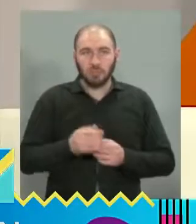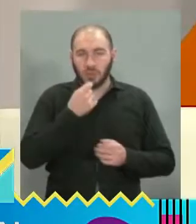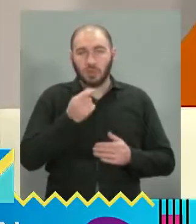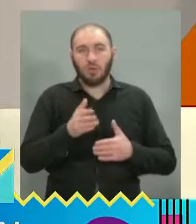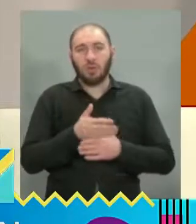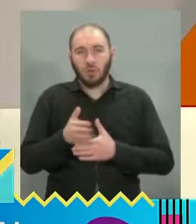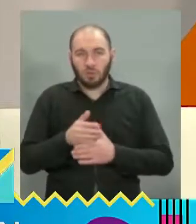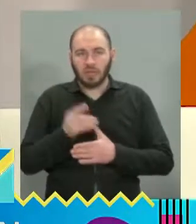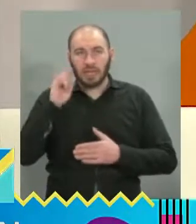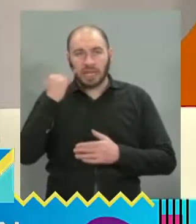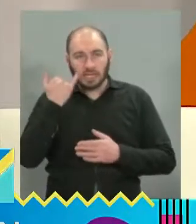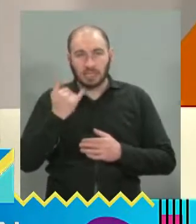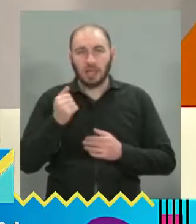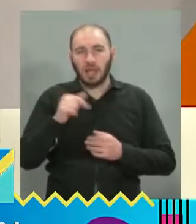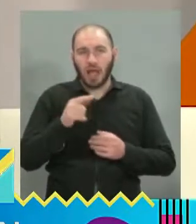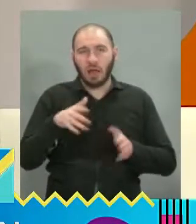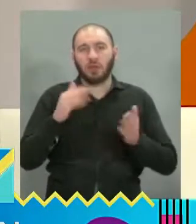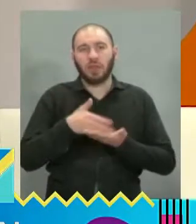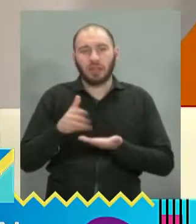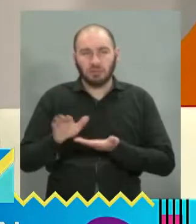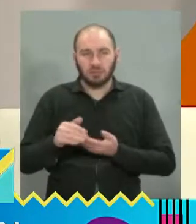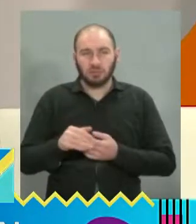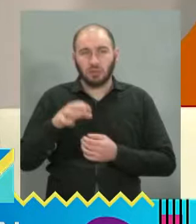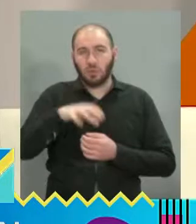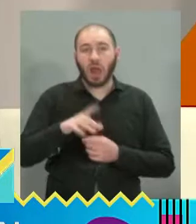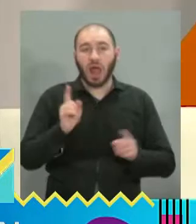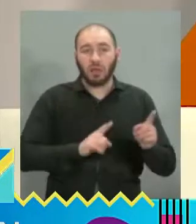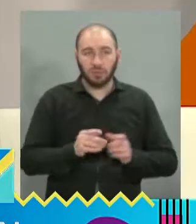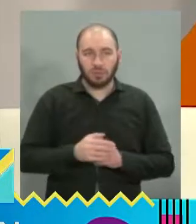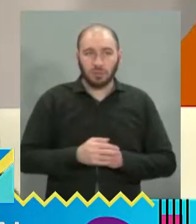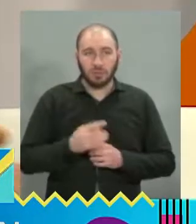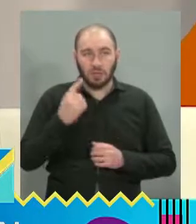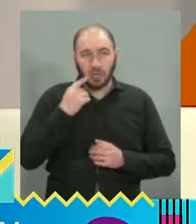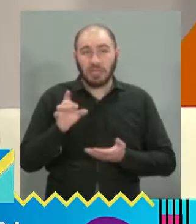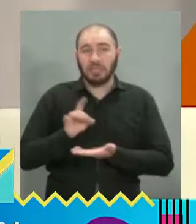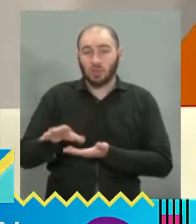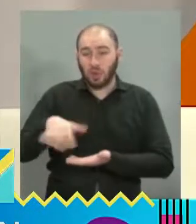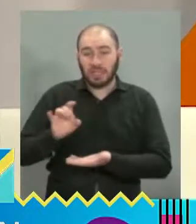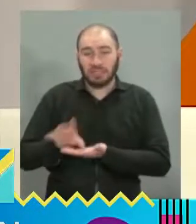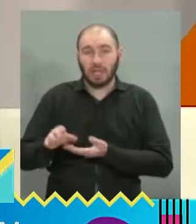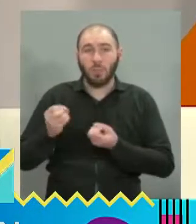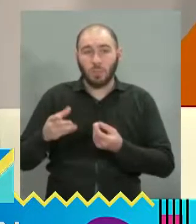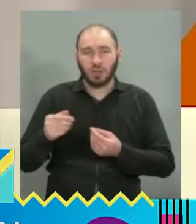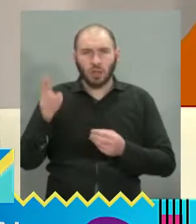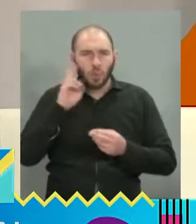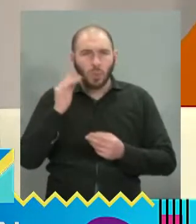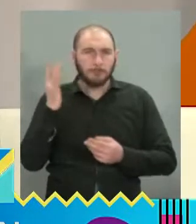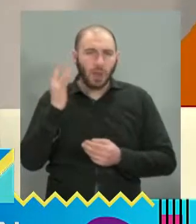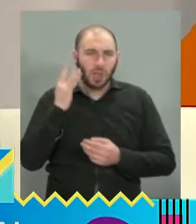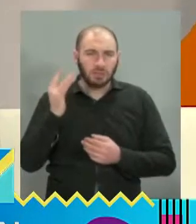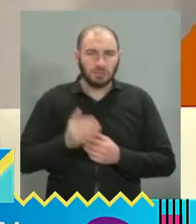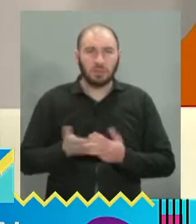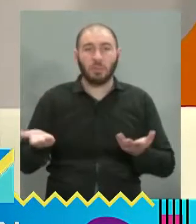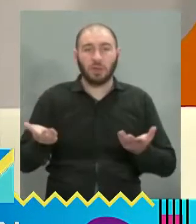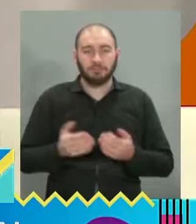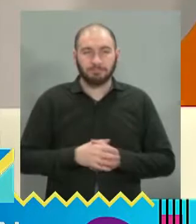pareja gay que sufrió un posible acto de discriminación en determinado lugar y la echaron de tal lugar porque estaba haciendo ruidos molestos, bueno,